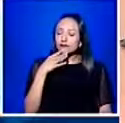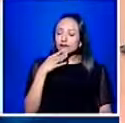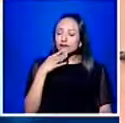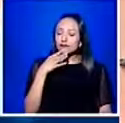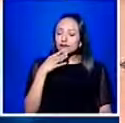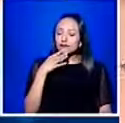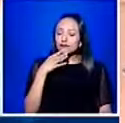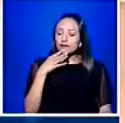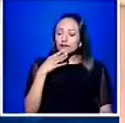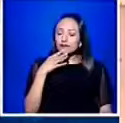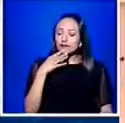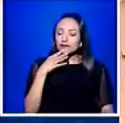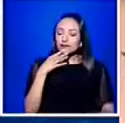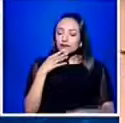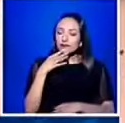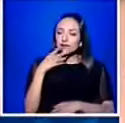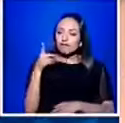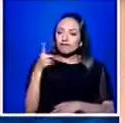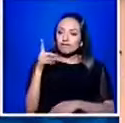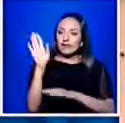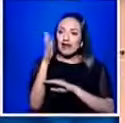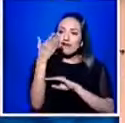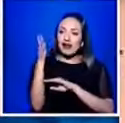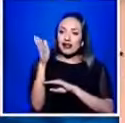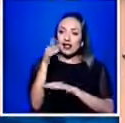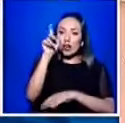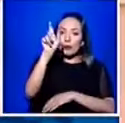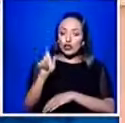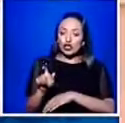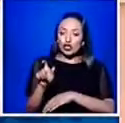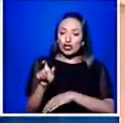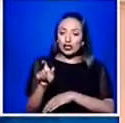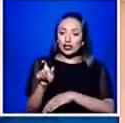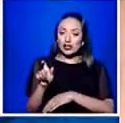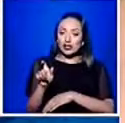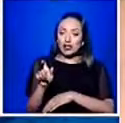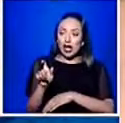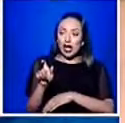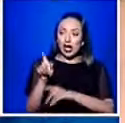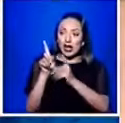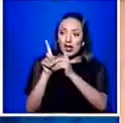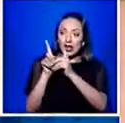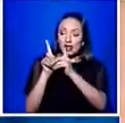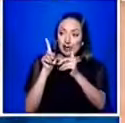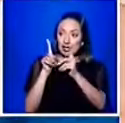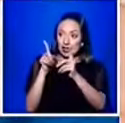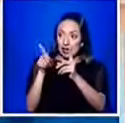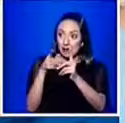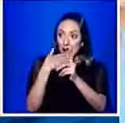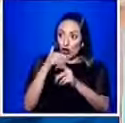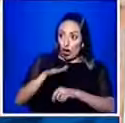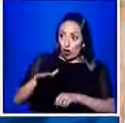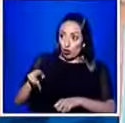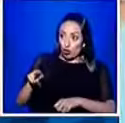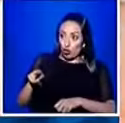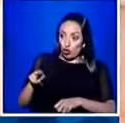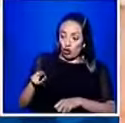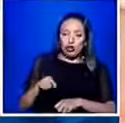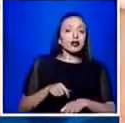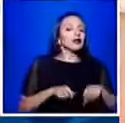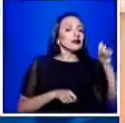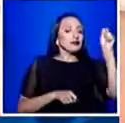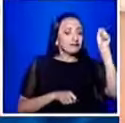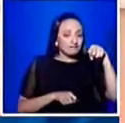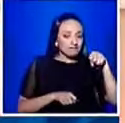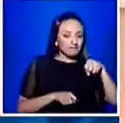abanderado de la modalidad a distancia, una persona con discapacidad, es el mejor alumno que ha tenido esta formación. Sí, en realidad